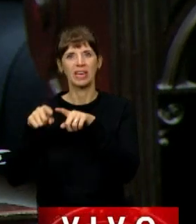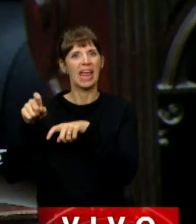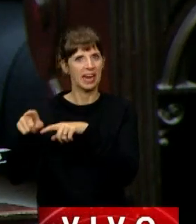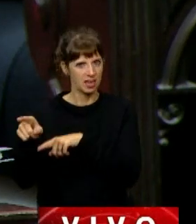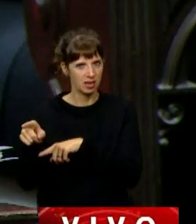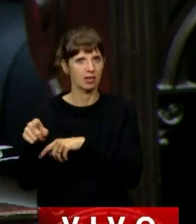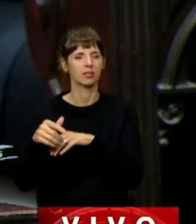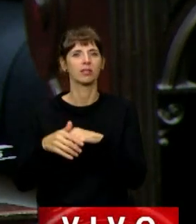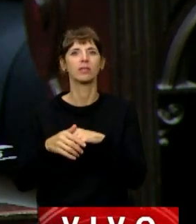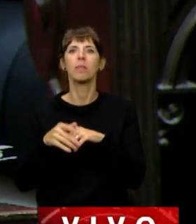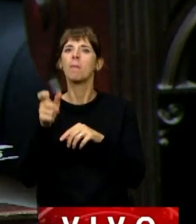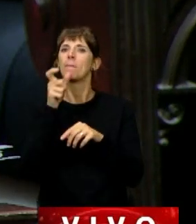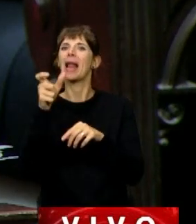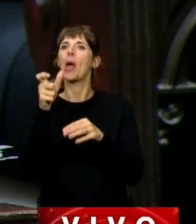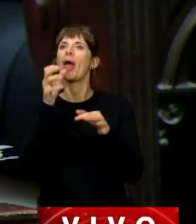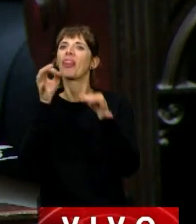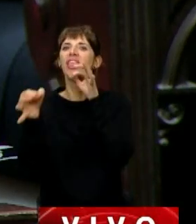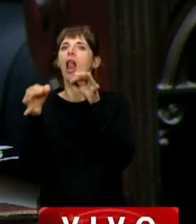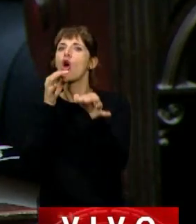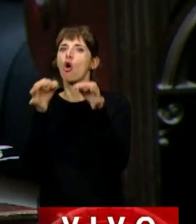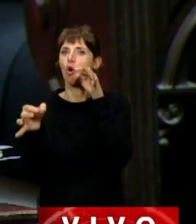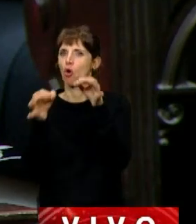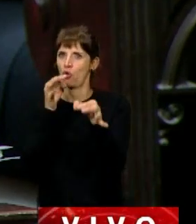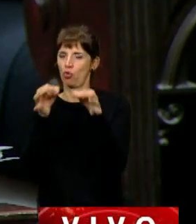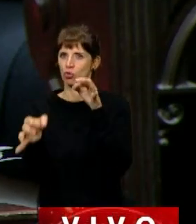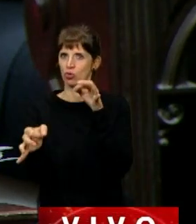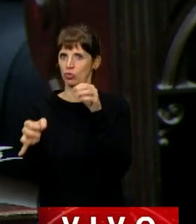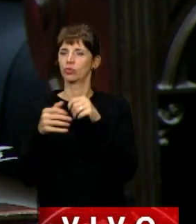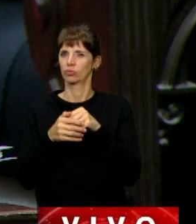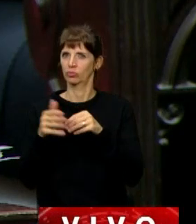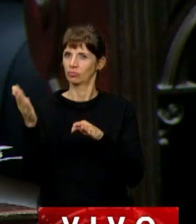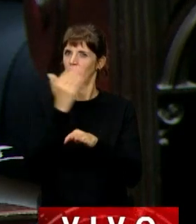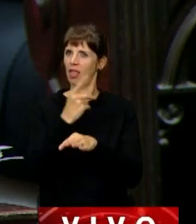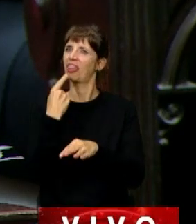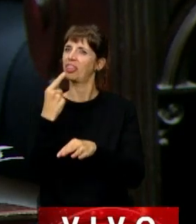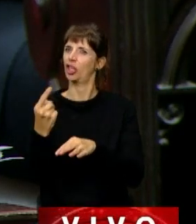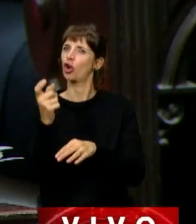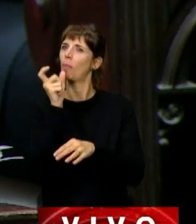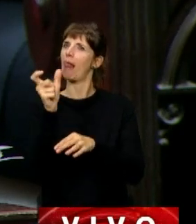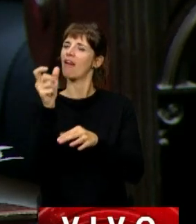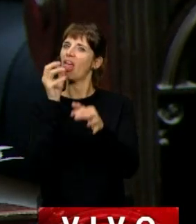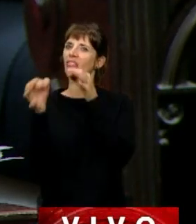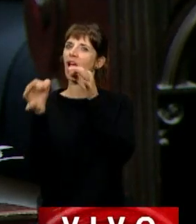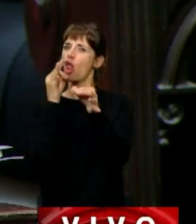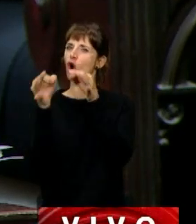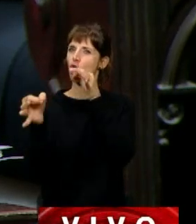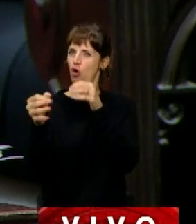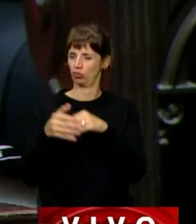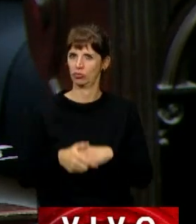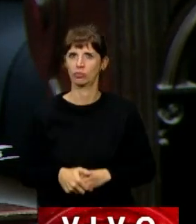de la palabra diálogo que él tuvo en su discurso. Y